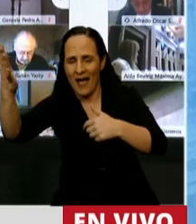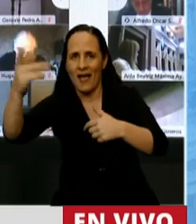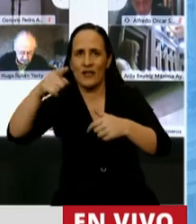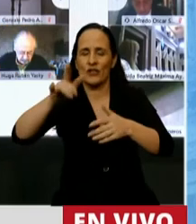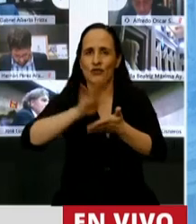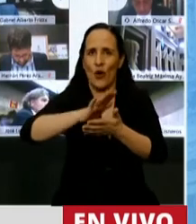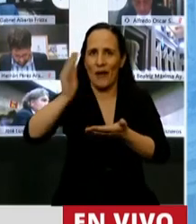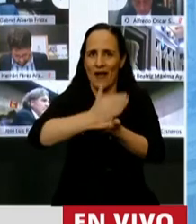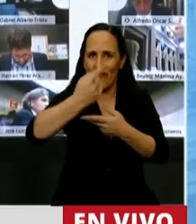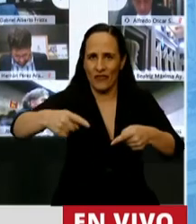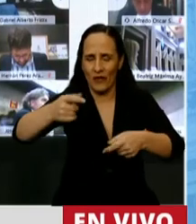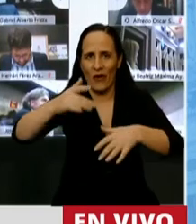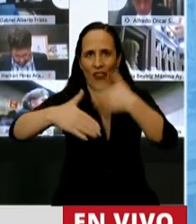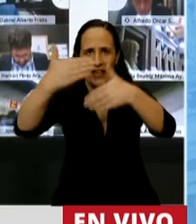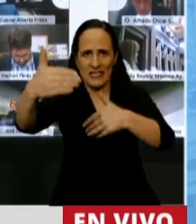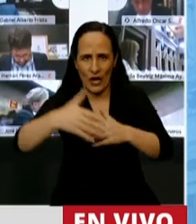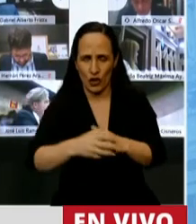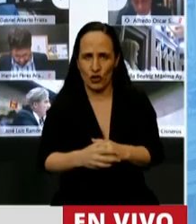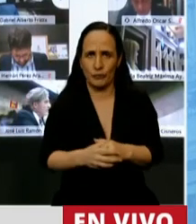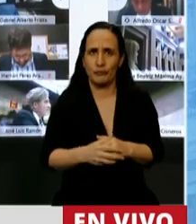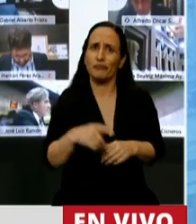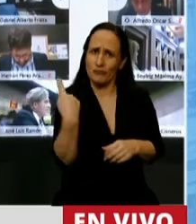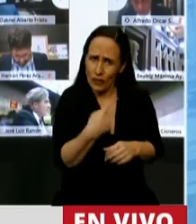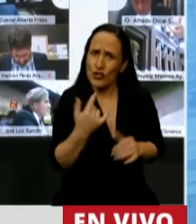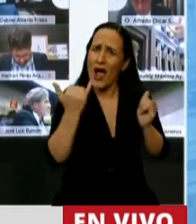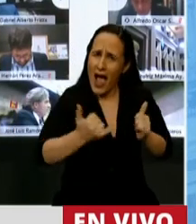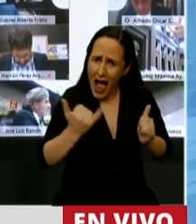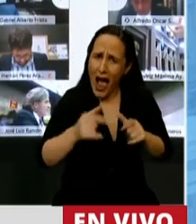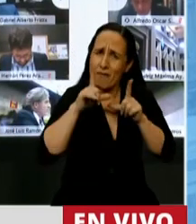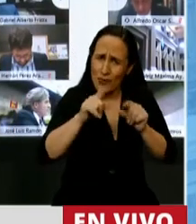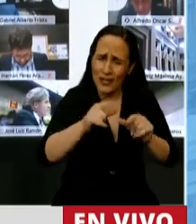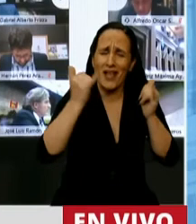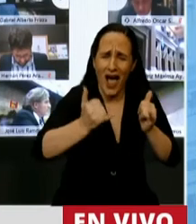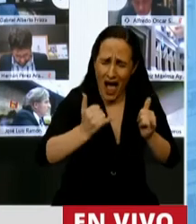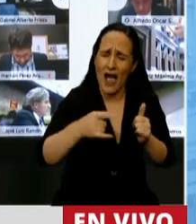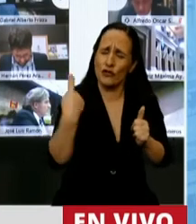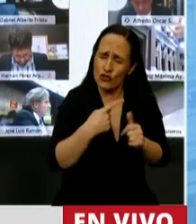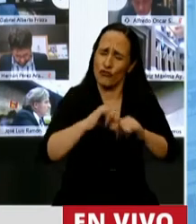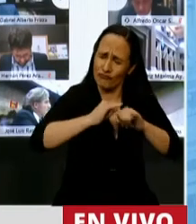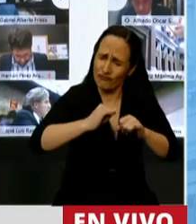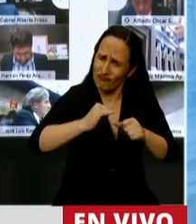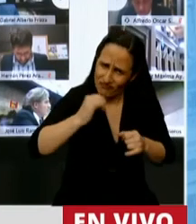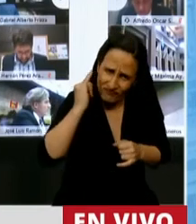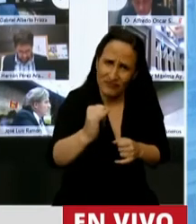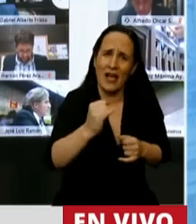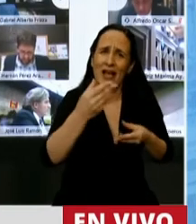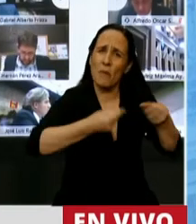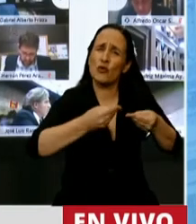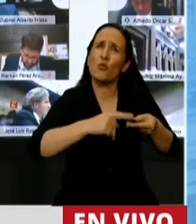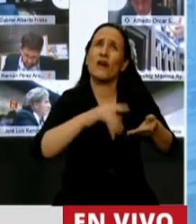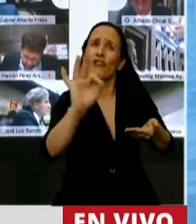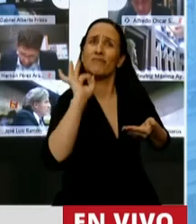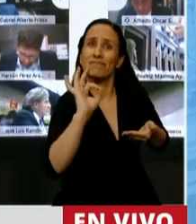reactivación y desarrollo productivo. Estas quejas las tenemos, esto vamos a seguir insistiendo, que hay insuficiencia en estos presupuestos,